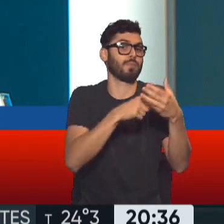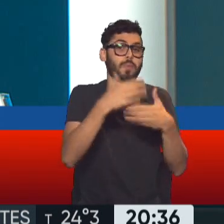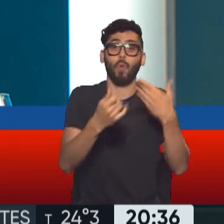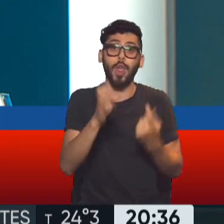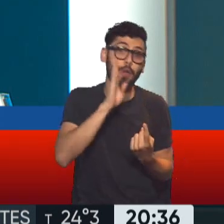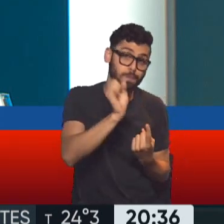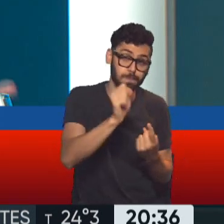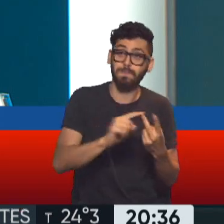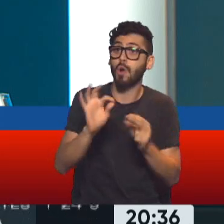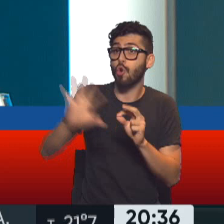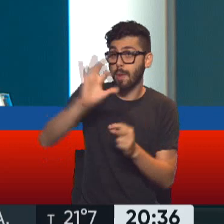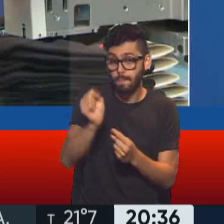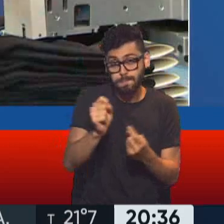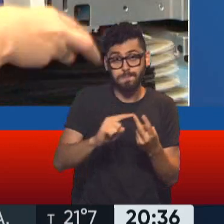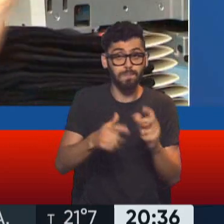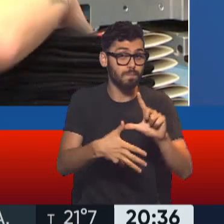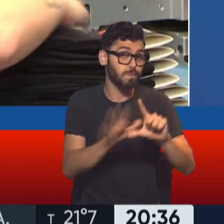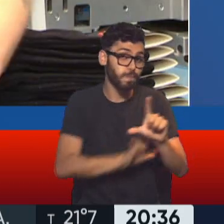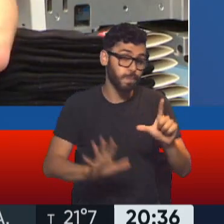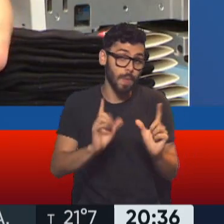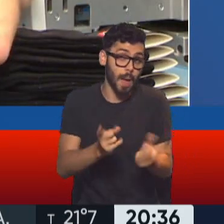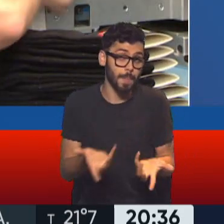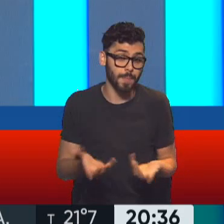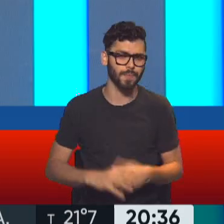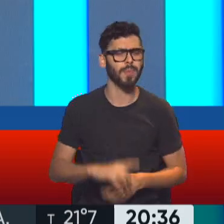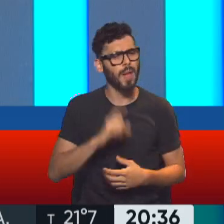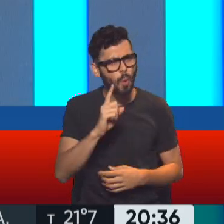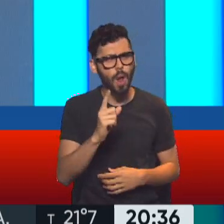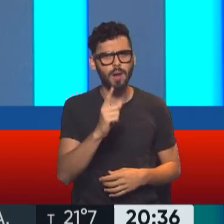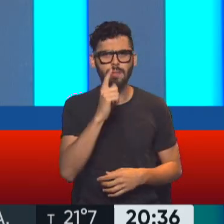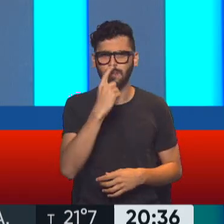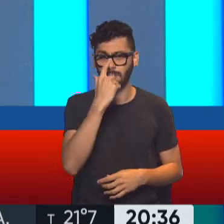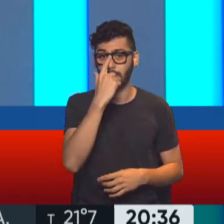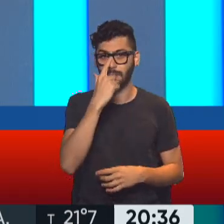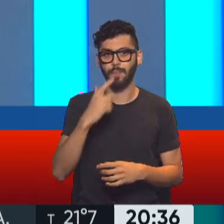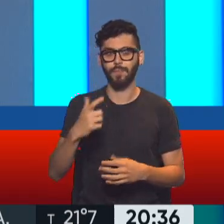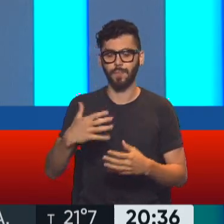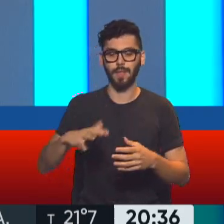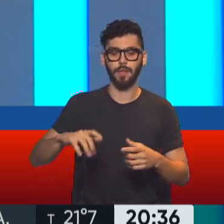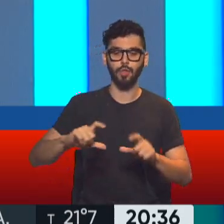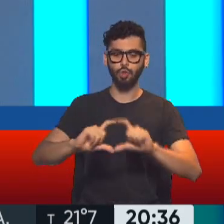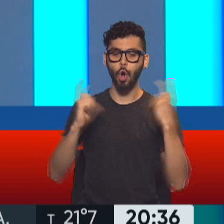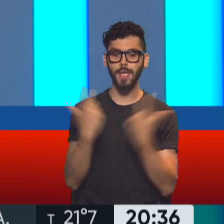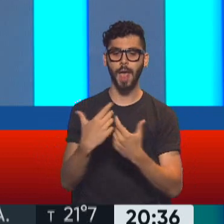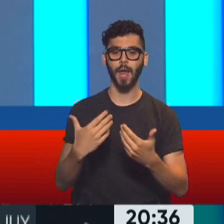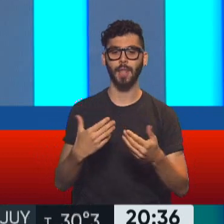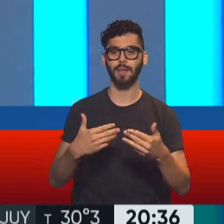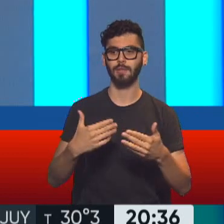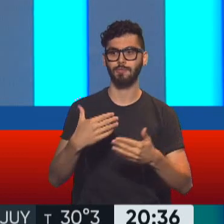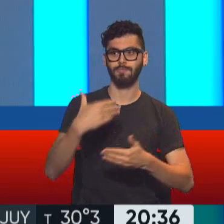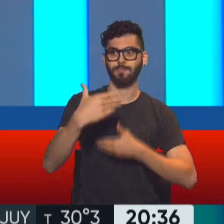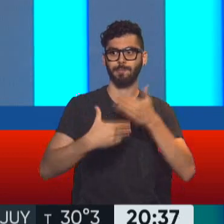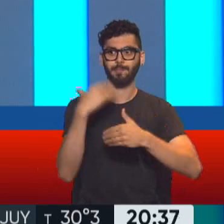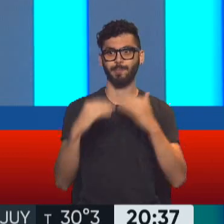Estados Unidos, en Europa, en toda América Latina. Hay que hacer un esfuerzo da la muy impresión que la movilidad social, que era algo típico de la Argentina,